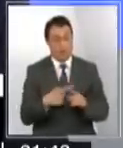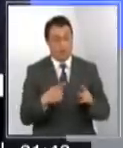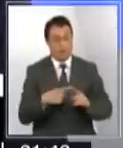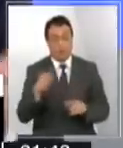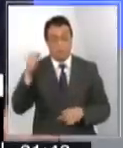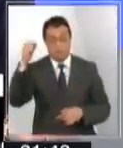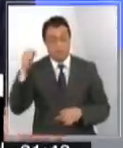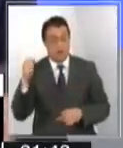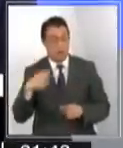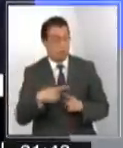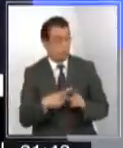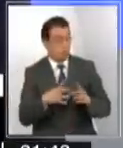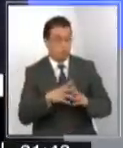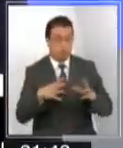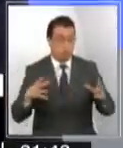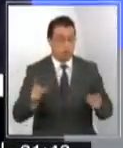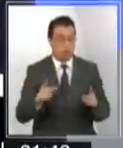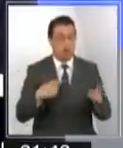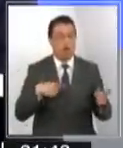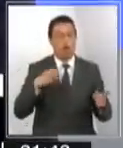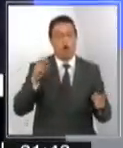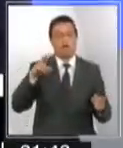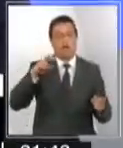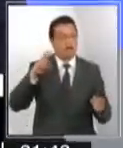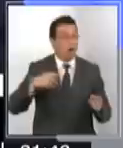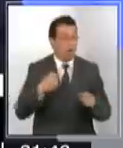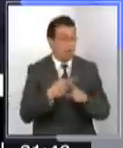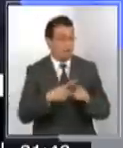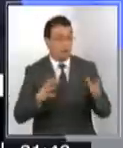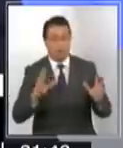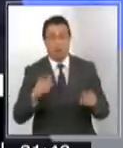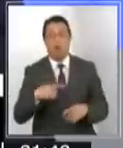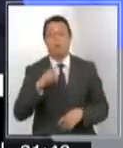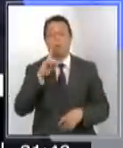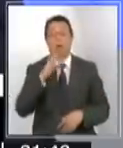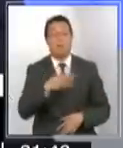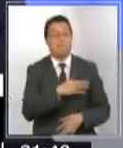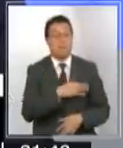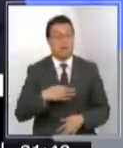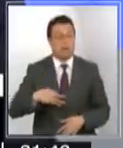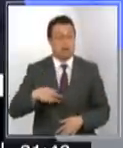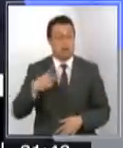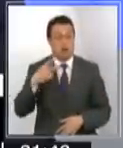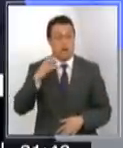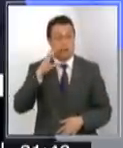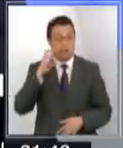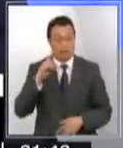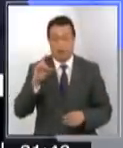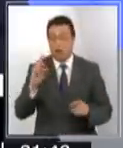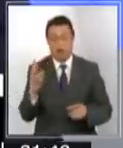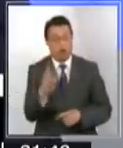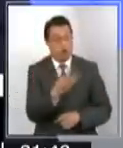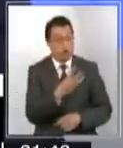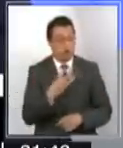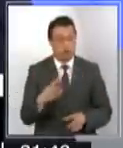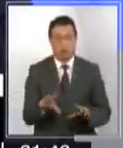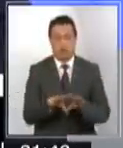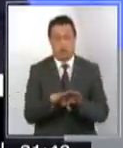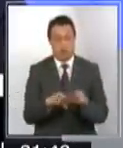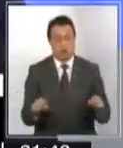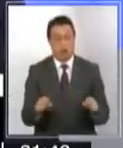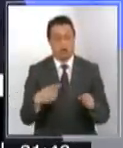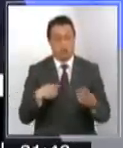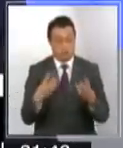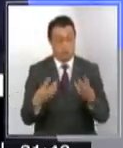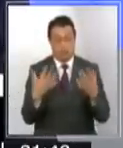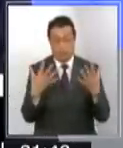Piñera ni con Manuel José Osandón. O sea, si me dijera, ¿quién va a ser su ministro de Hacienda? Lo más probable es que los tres coincidiríamos entre los